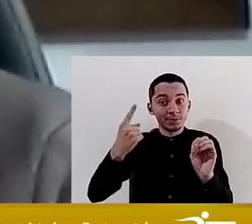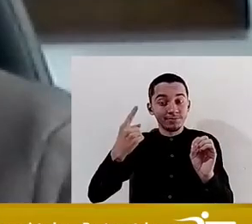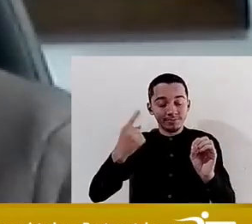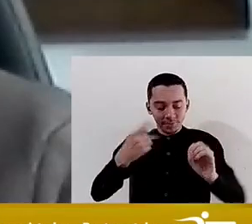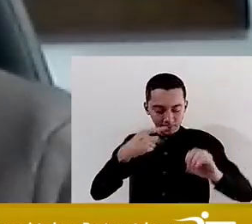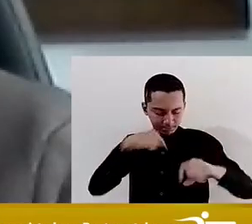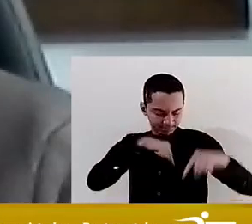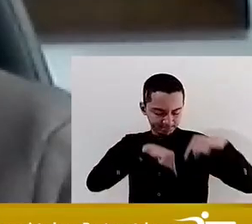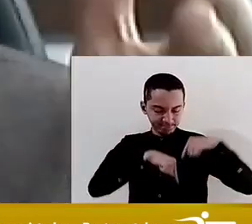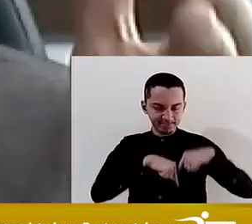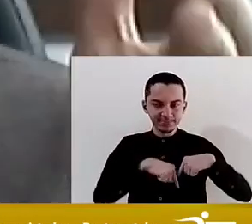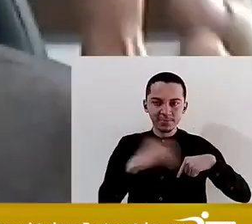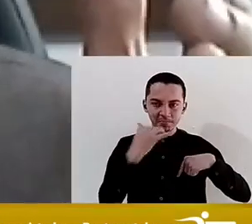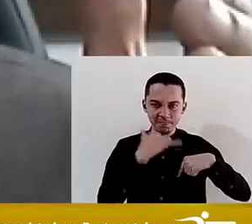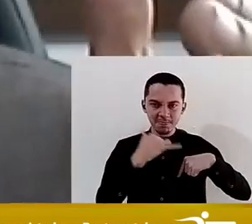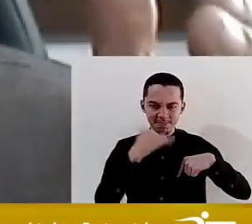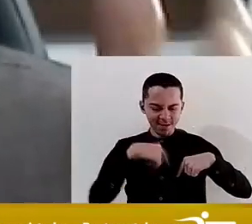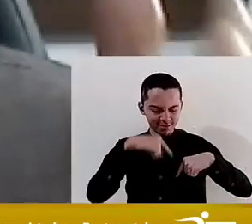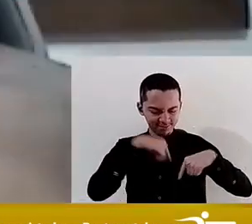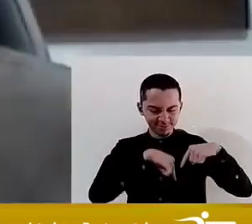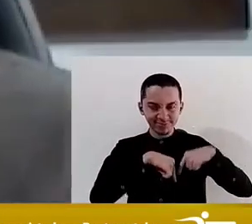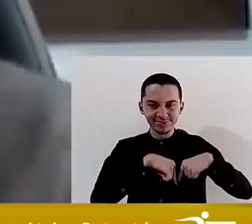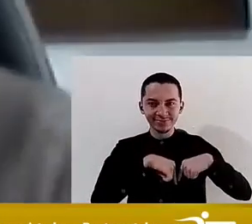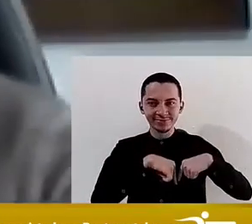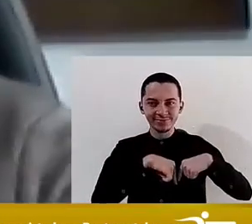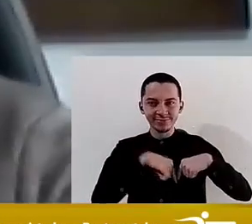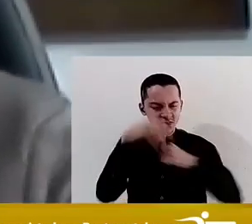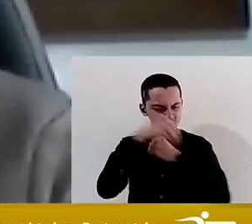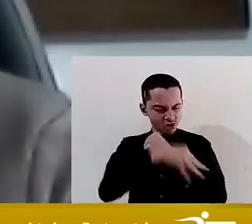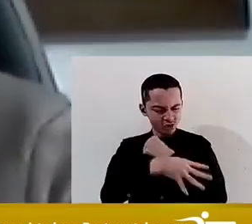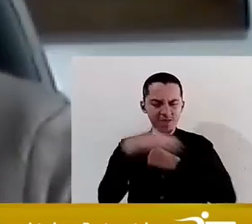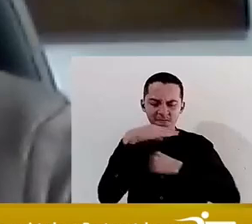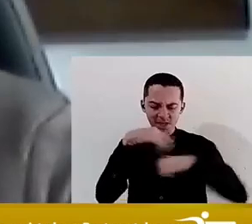Es teniendo doctrina correcta.